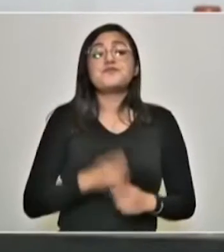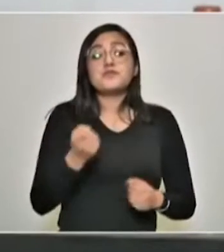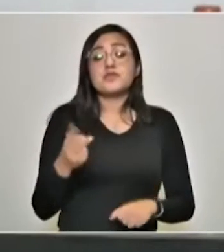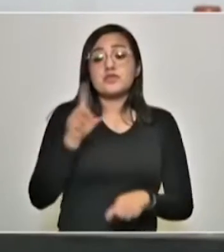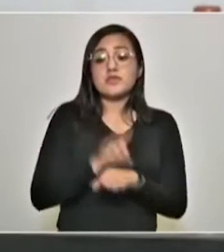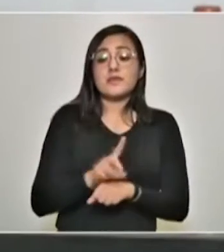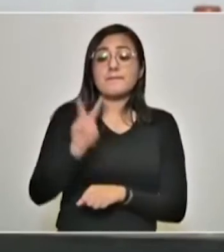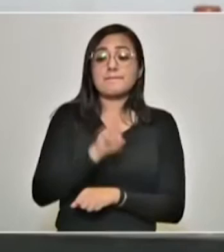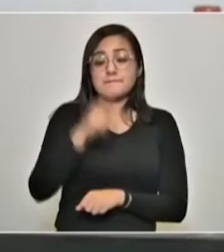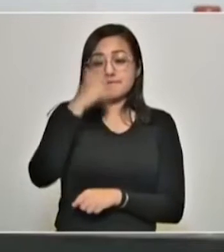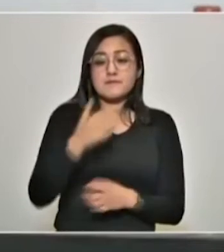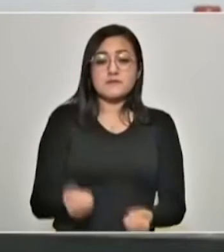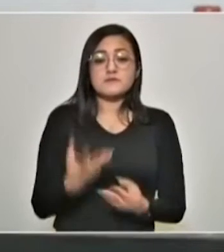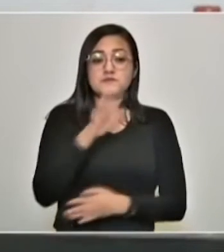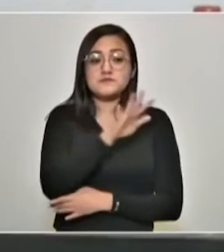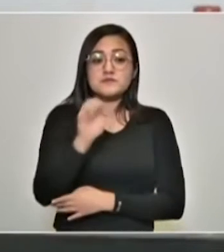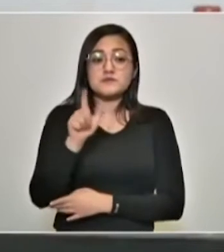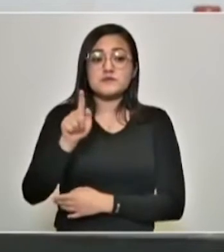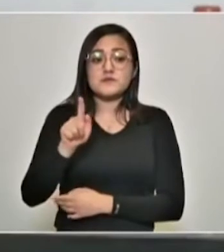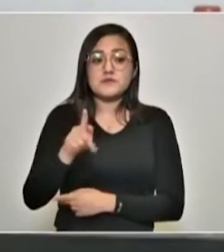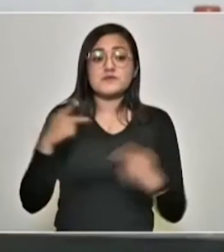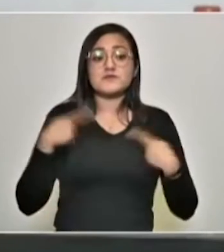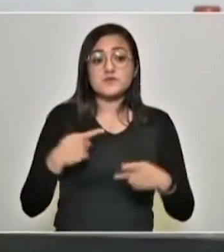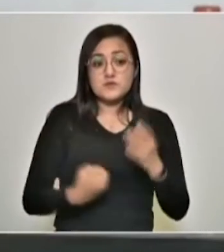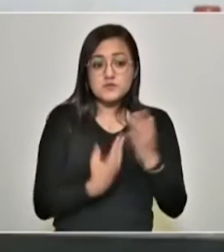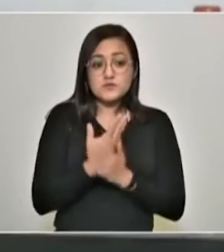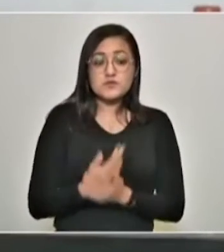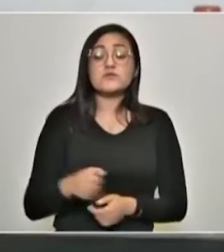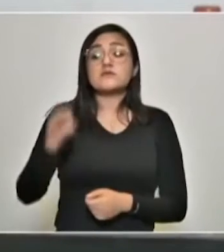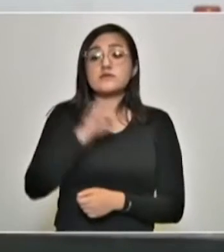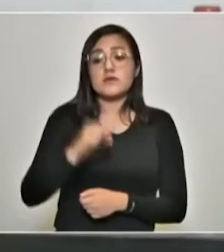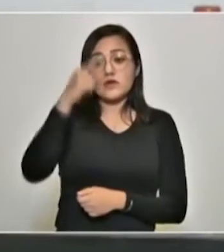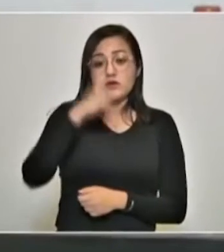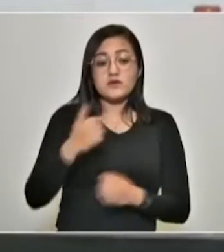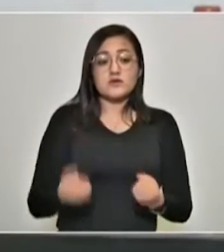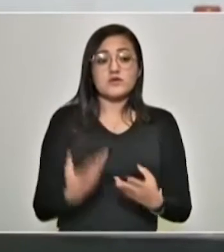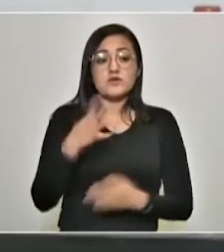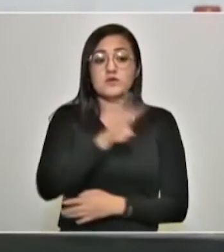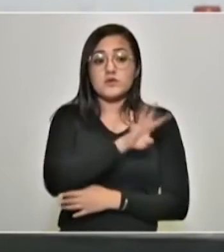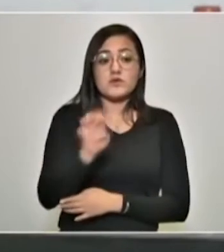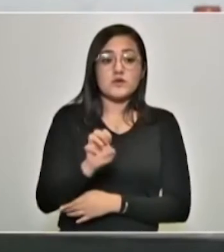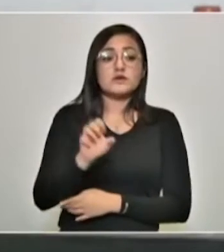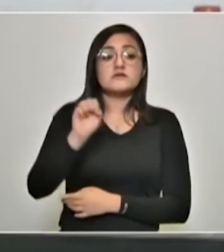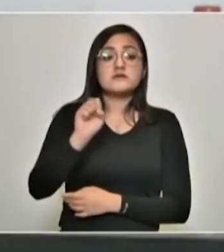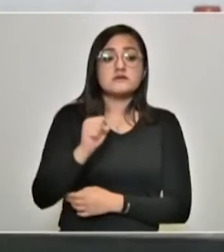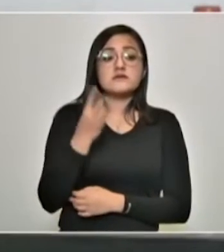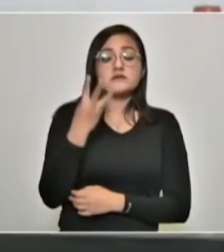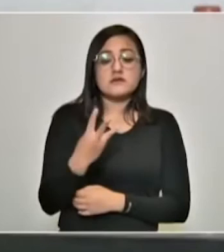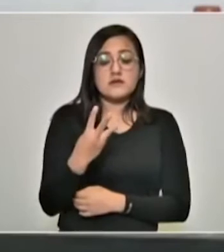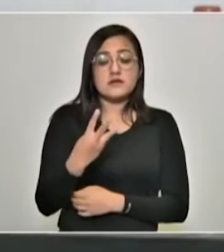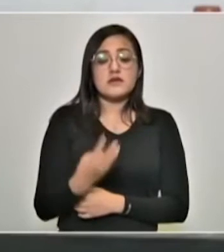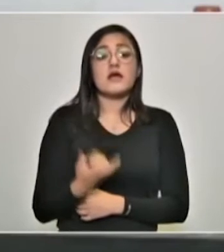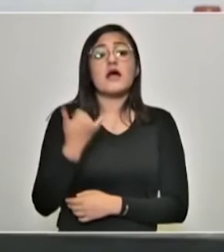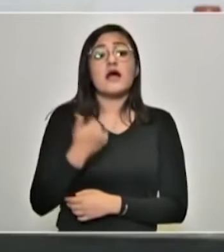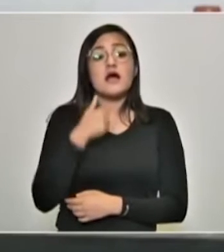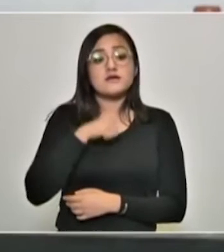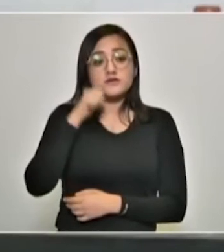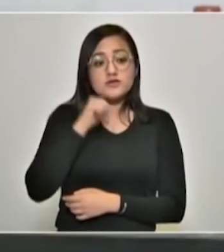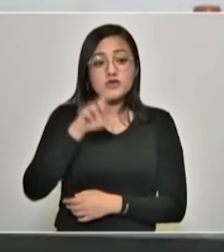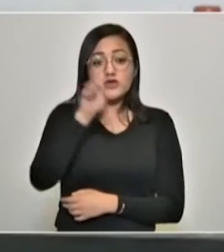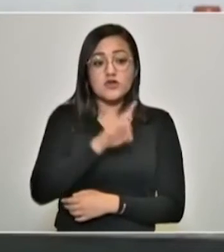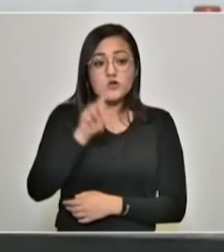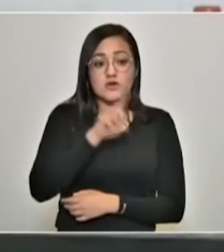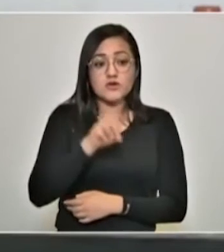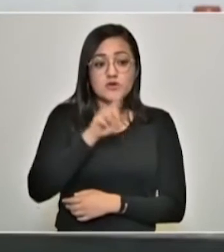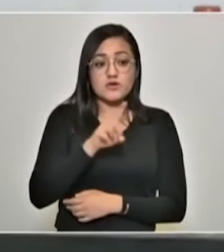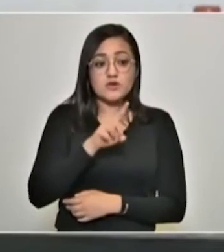día viernes por la noche, 570 casos nuevos. Para el sábado por la noche, 463. Y para el corte de